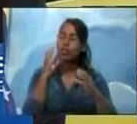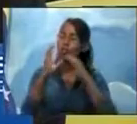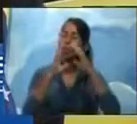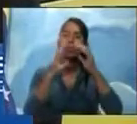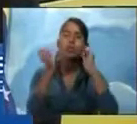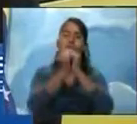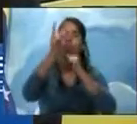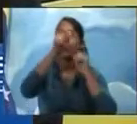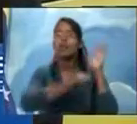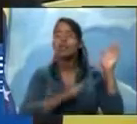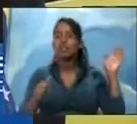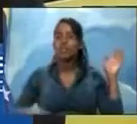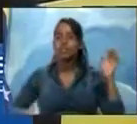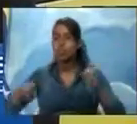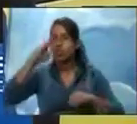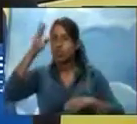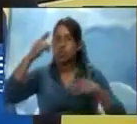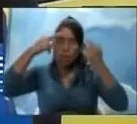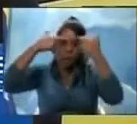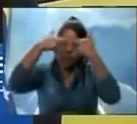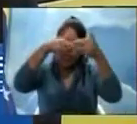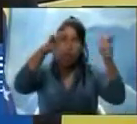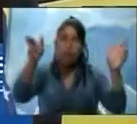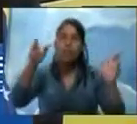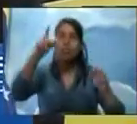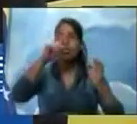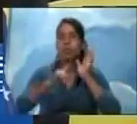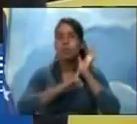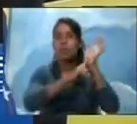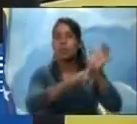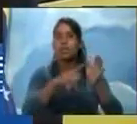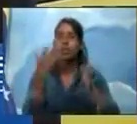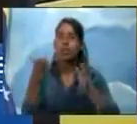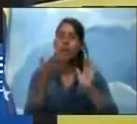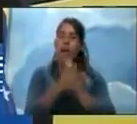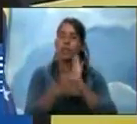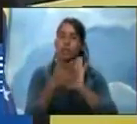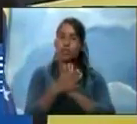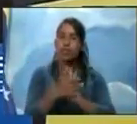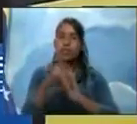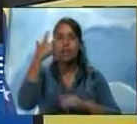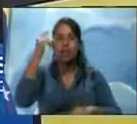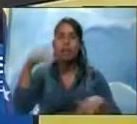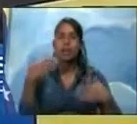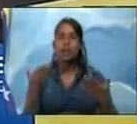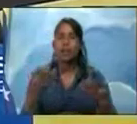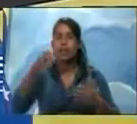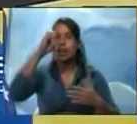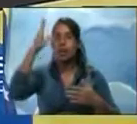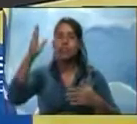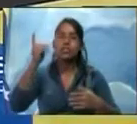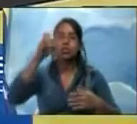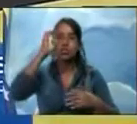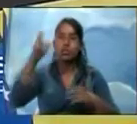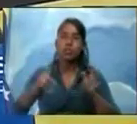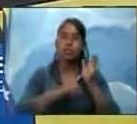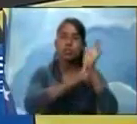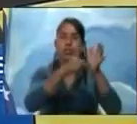con el Señor, Dios te va a revelar, Dios te va a mostrar lo que ha de suceder. ¿Y para qué Dios lo muestra? Bueno,